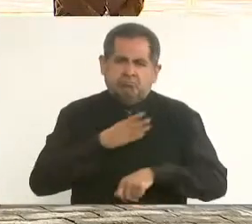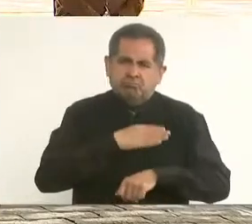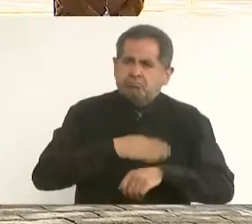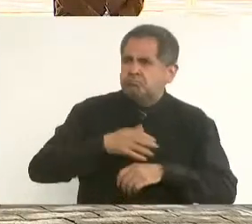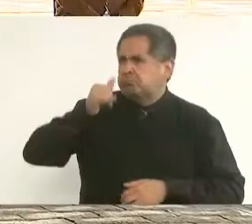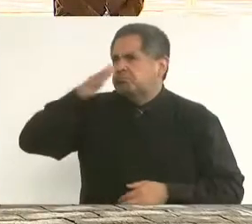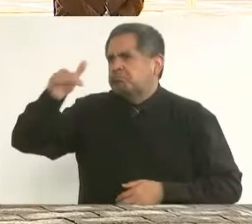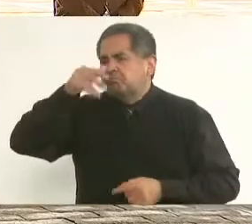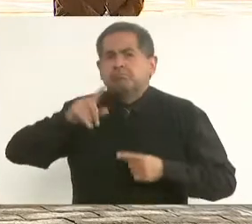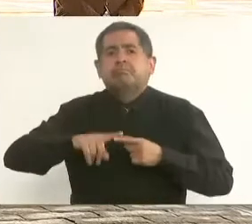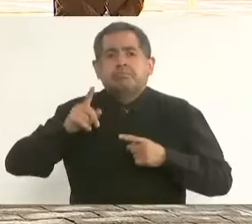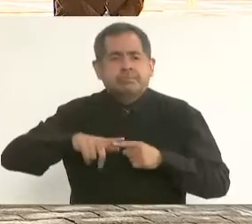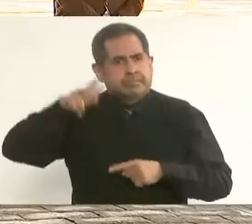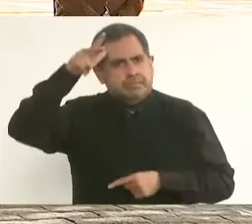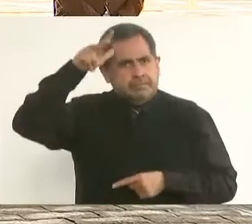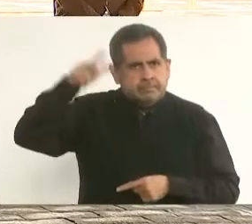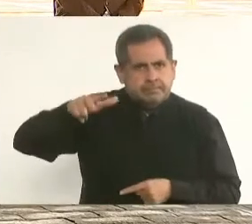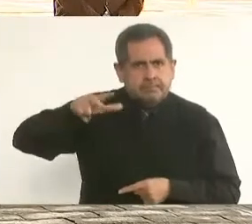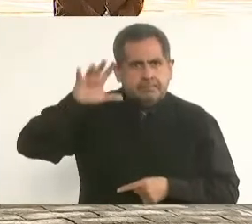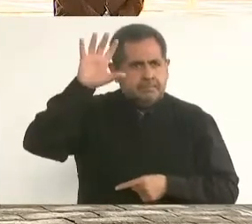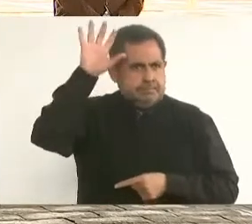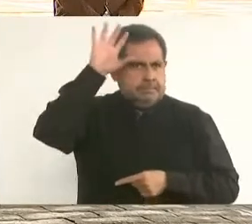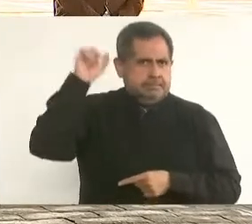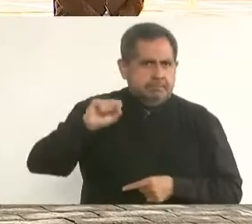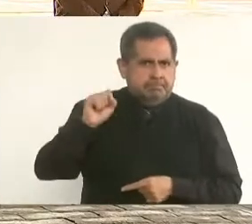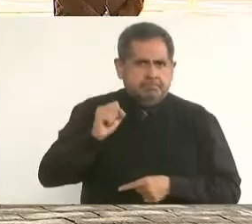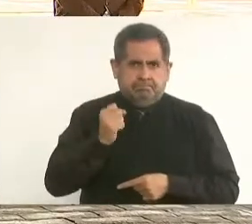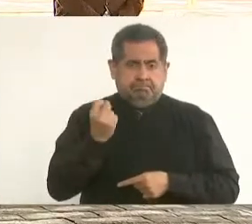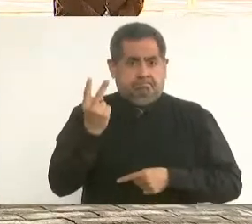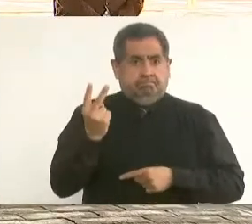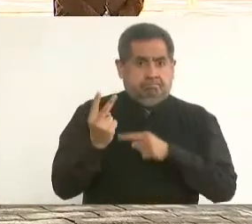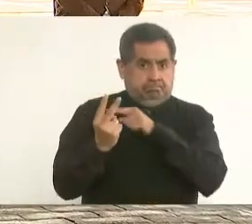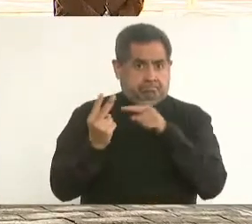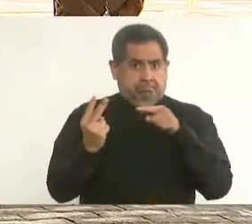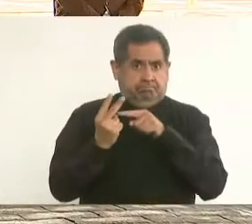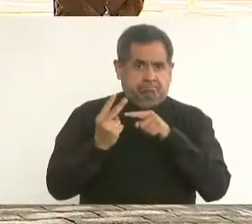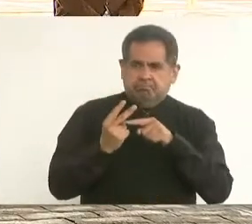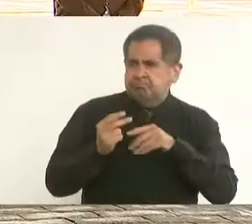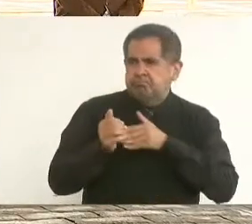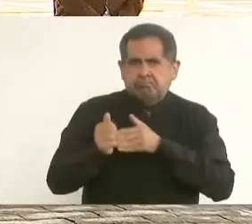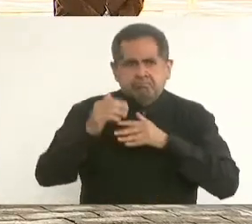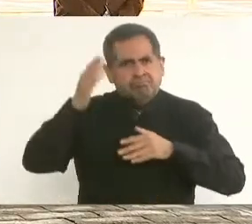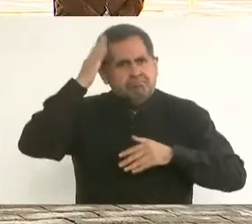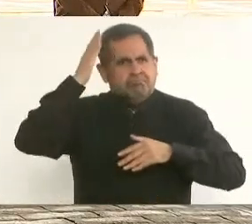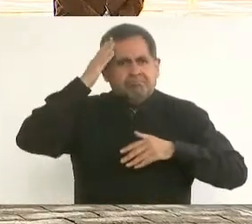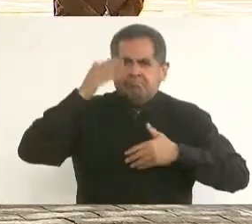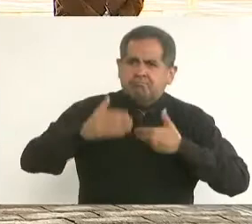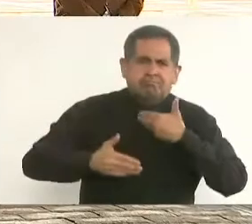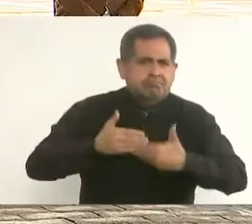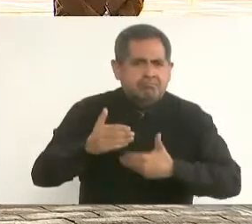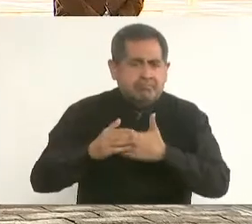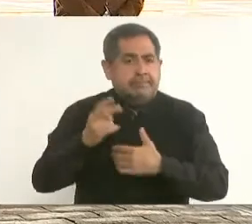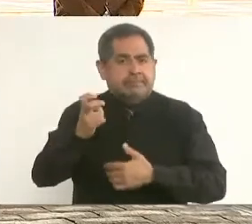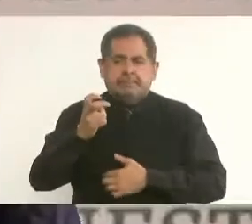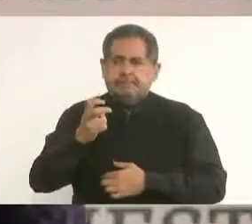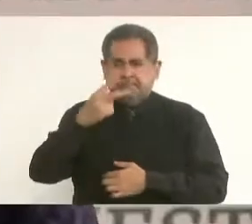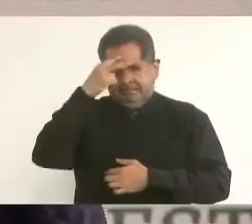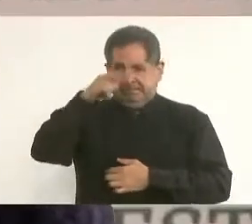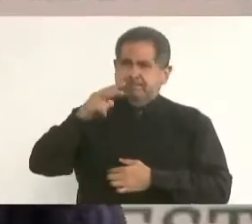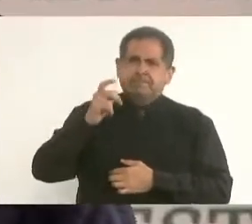y Morelos. Por ello se logró que México se convirtiera en un